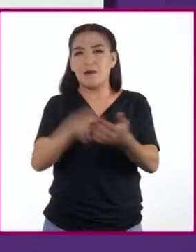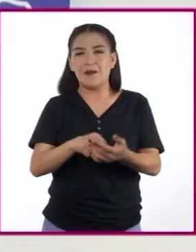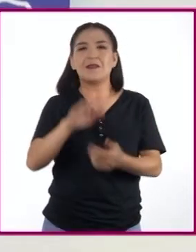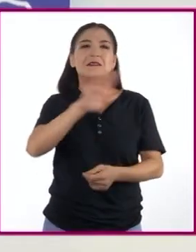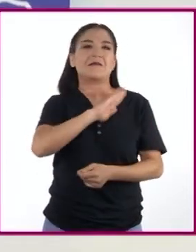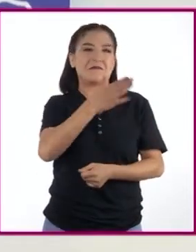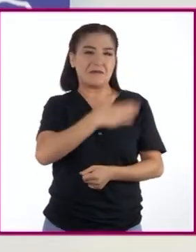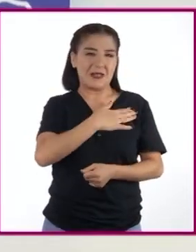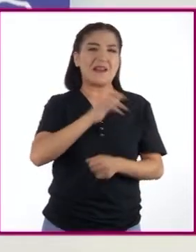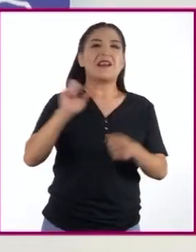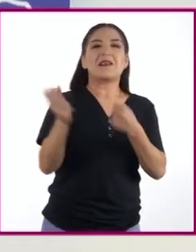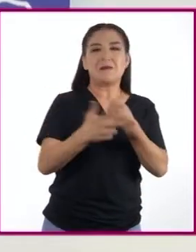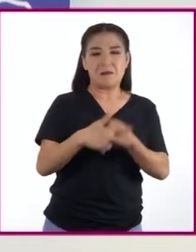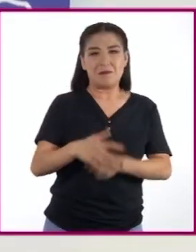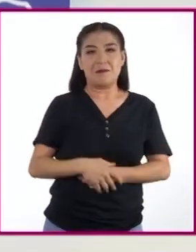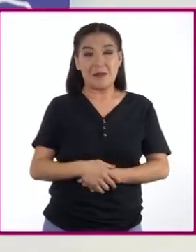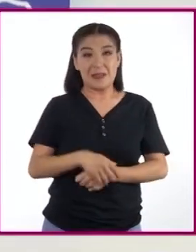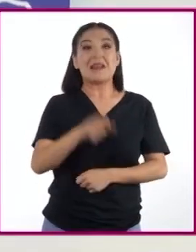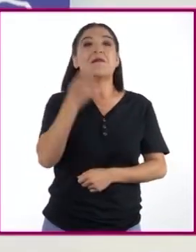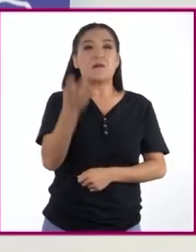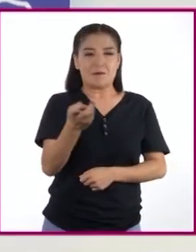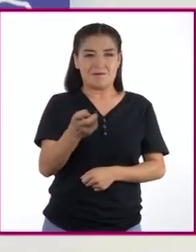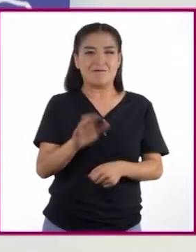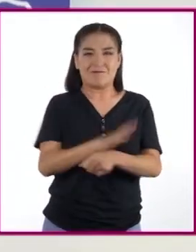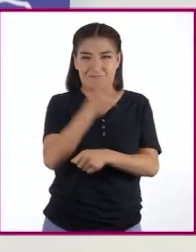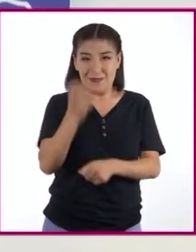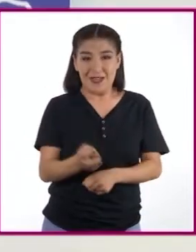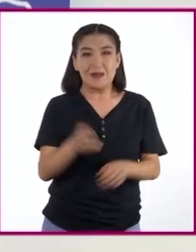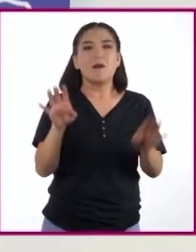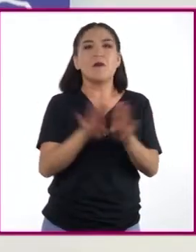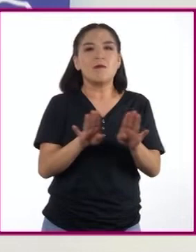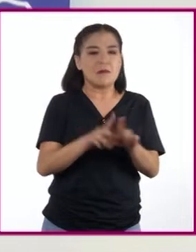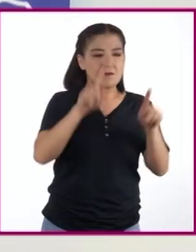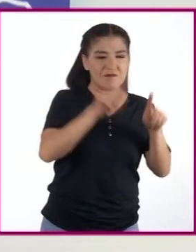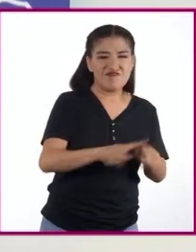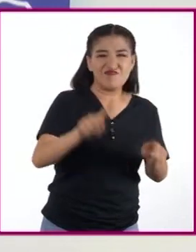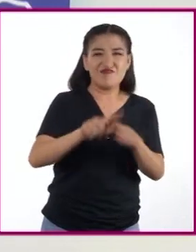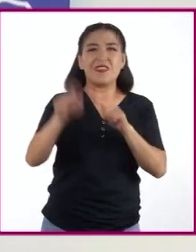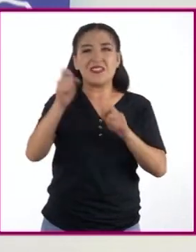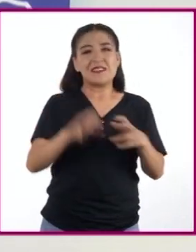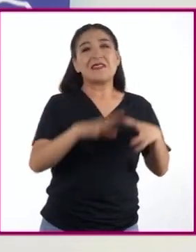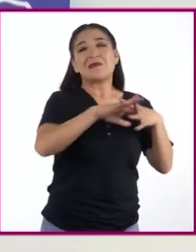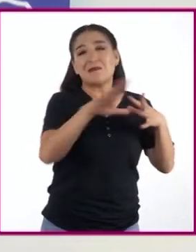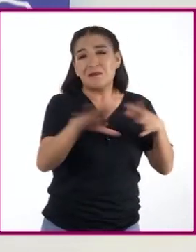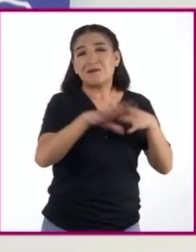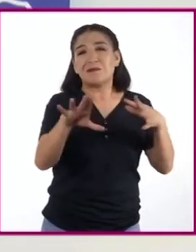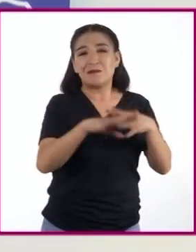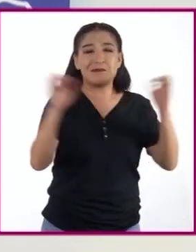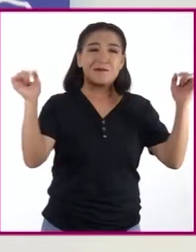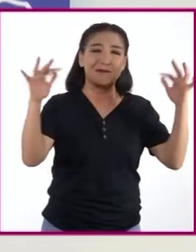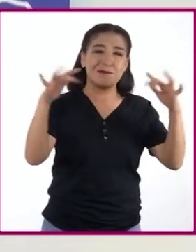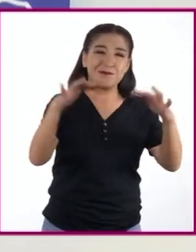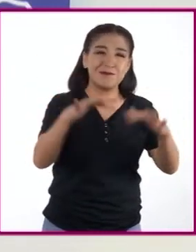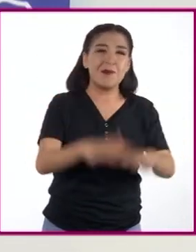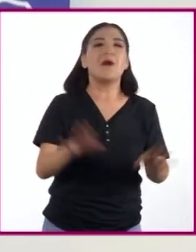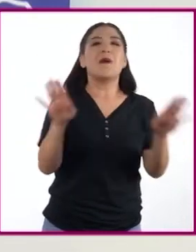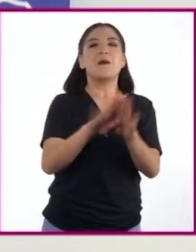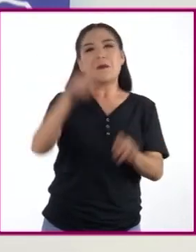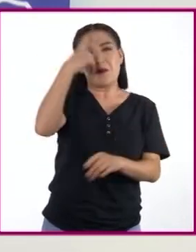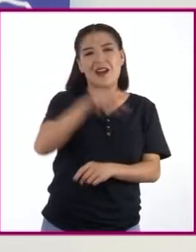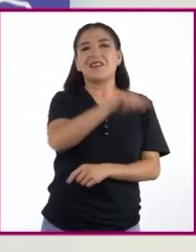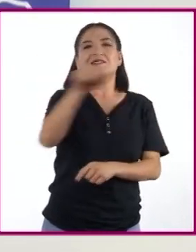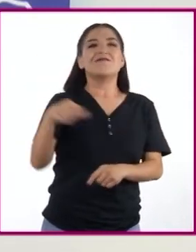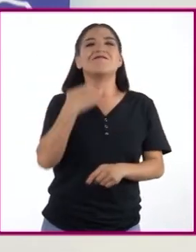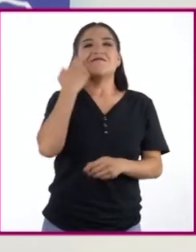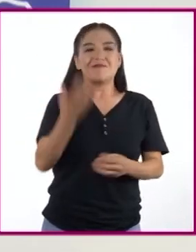Europa. Así, hubo varias olas de migrantes con la esperanza de mejorar sus